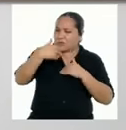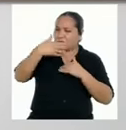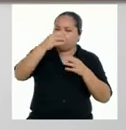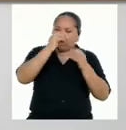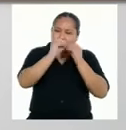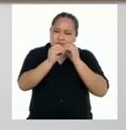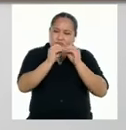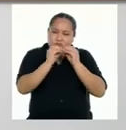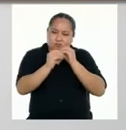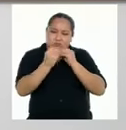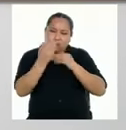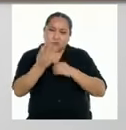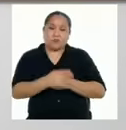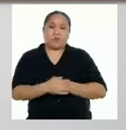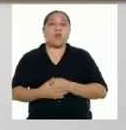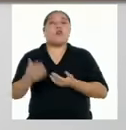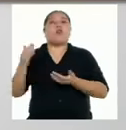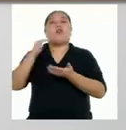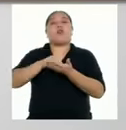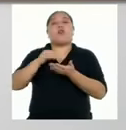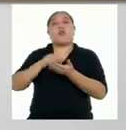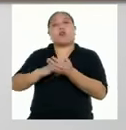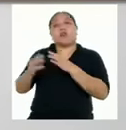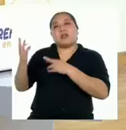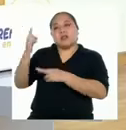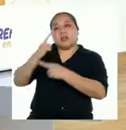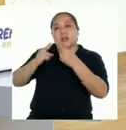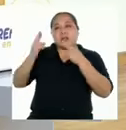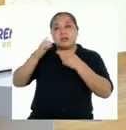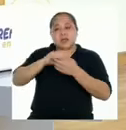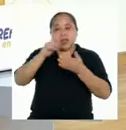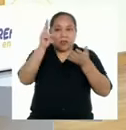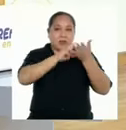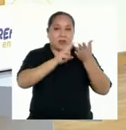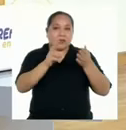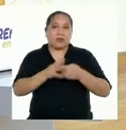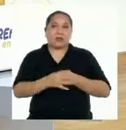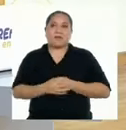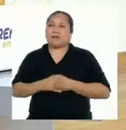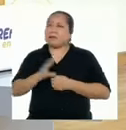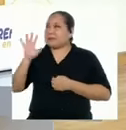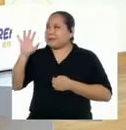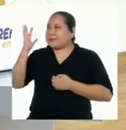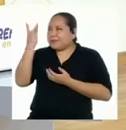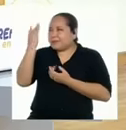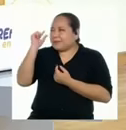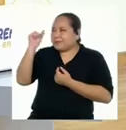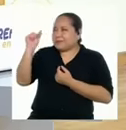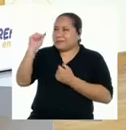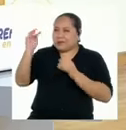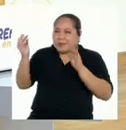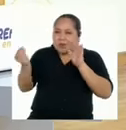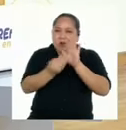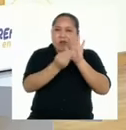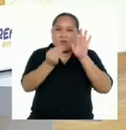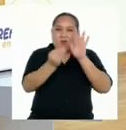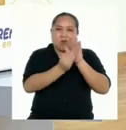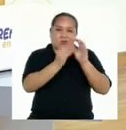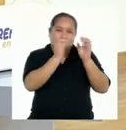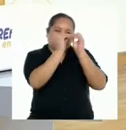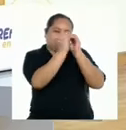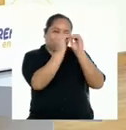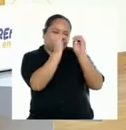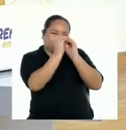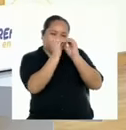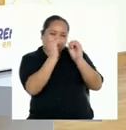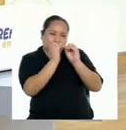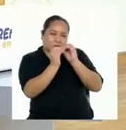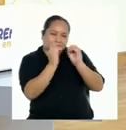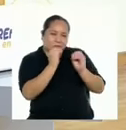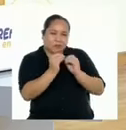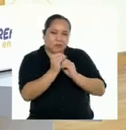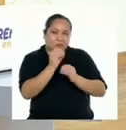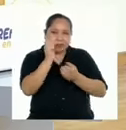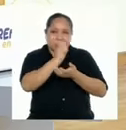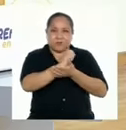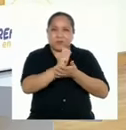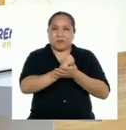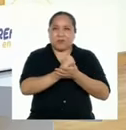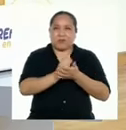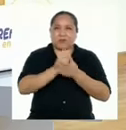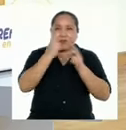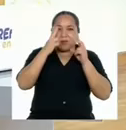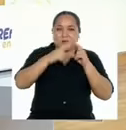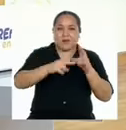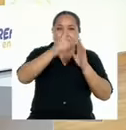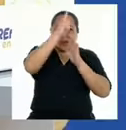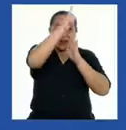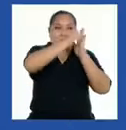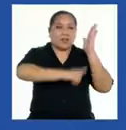podemos mejorar al volver a leerlo. Ahora, denme un segundo para incorporar todas las correcciones y observaciones que anotamos al